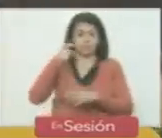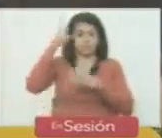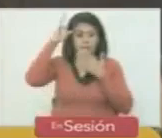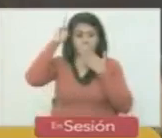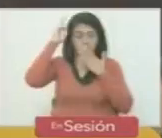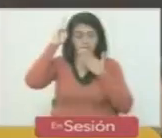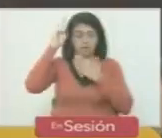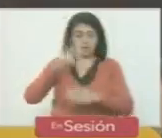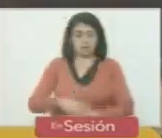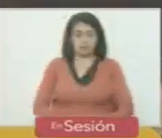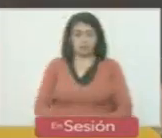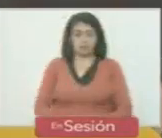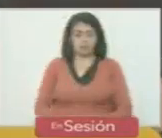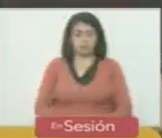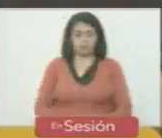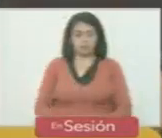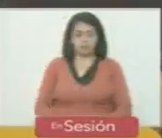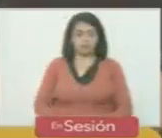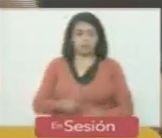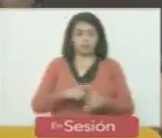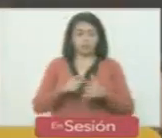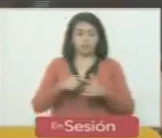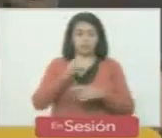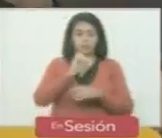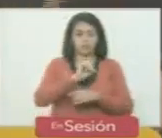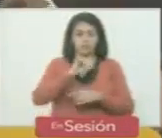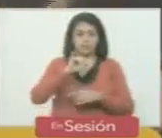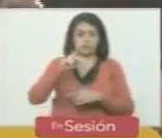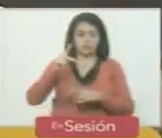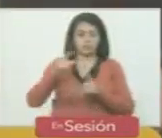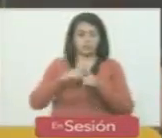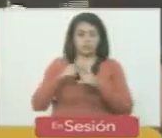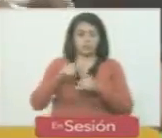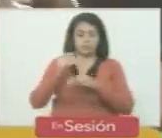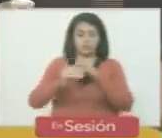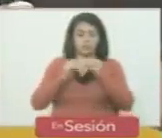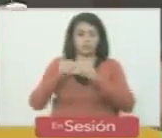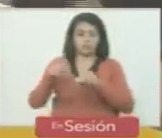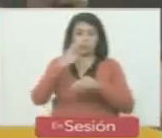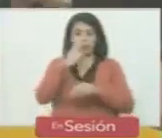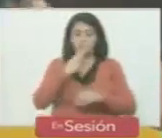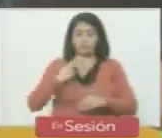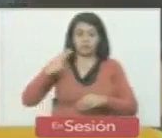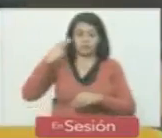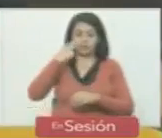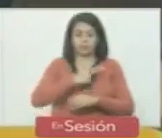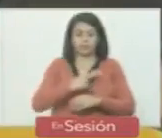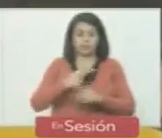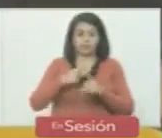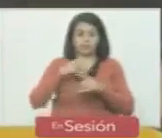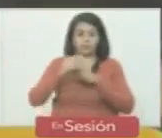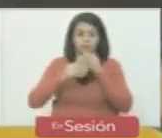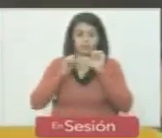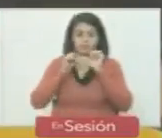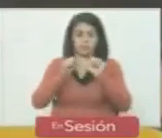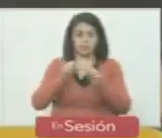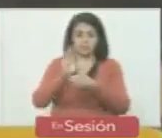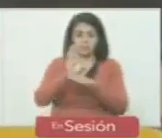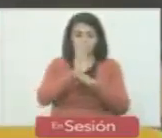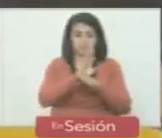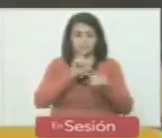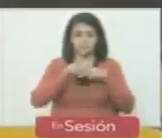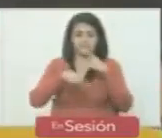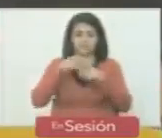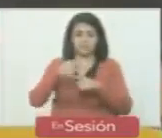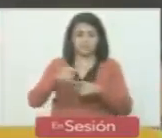indígenas. Con la OIT también tenemos compromisos y convenios de protección